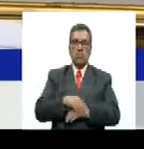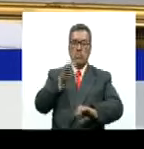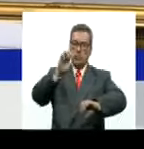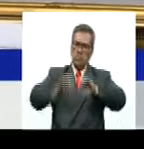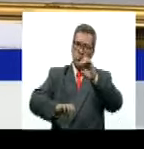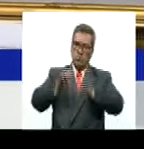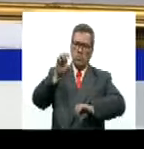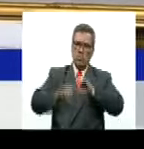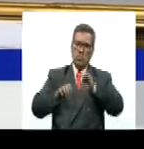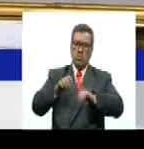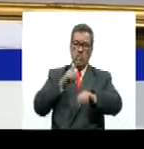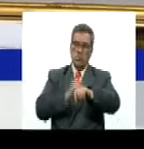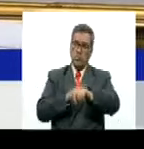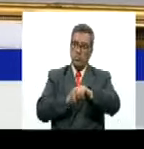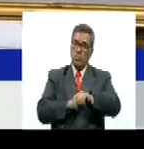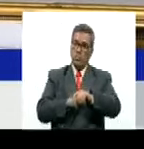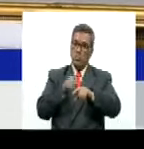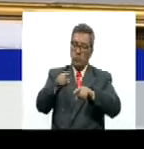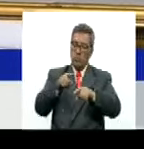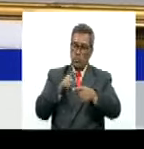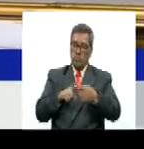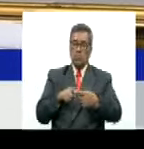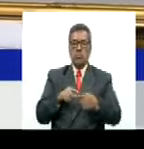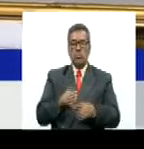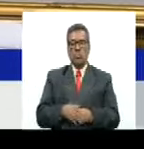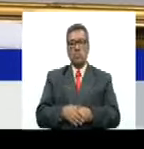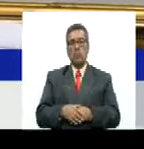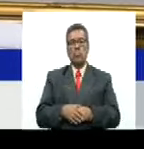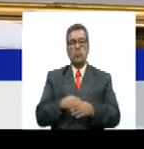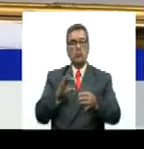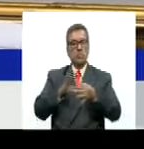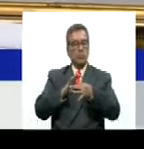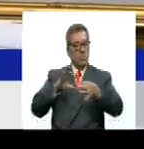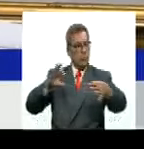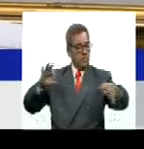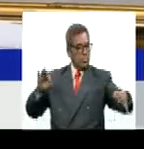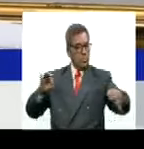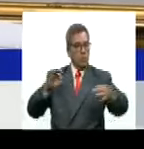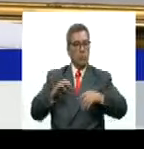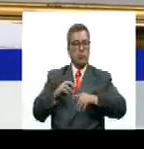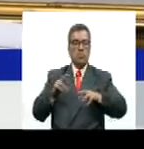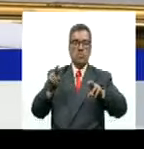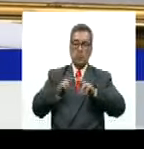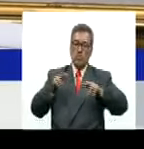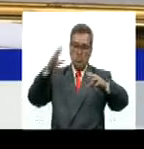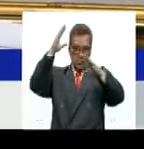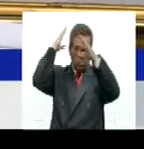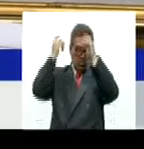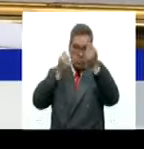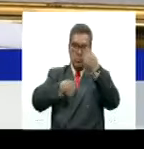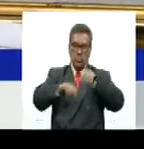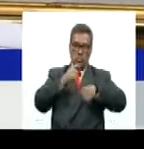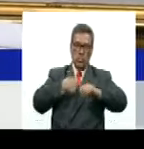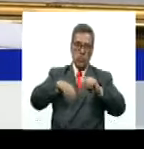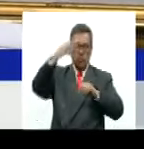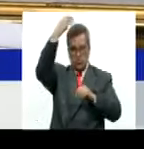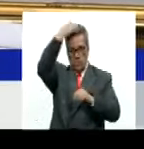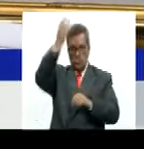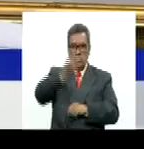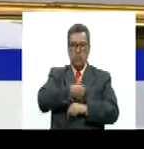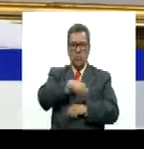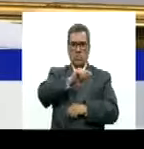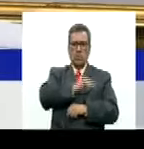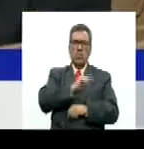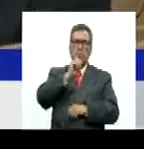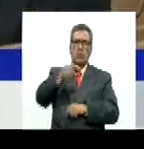evalúe en un tiempo perentorio la ruptura de relaciones diplomáticas y comerciales con el Reino de España,